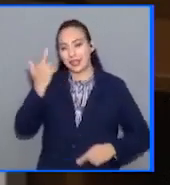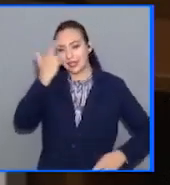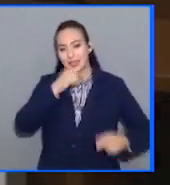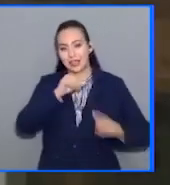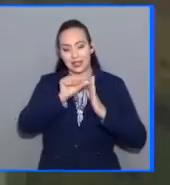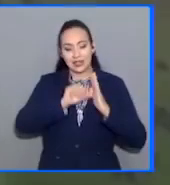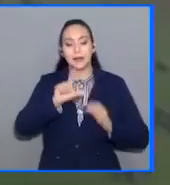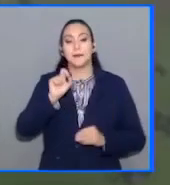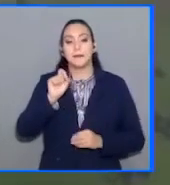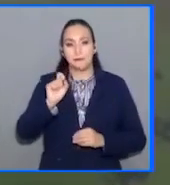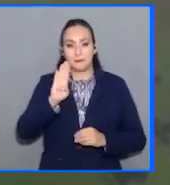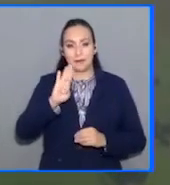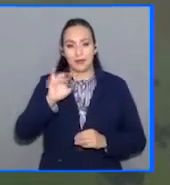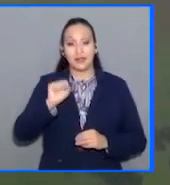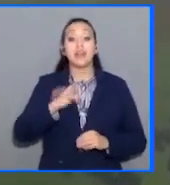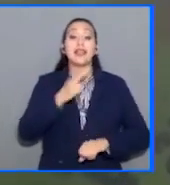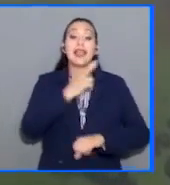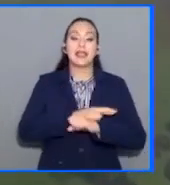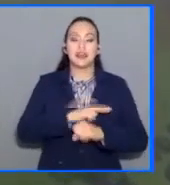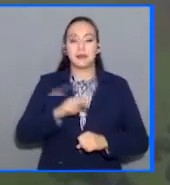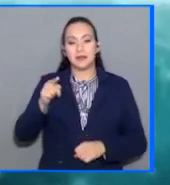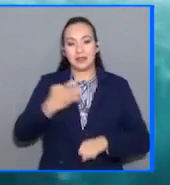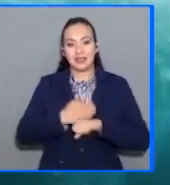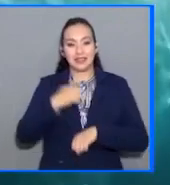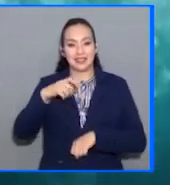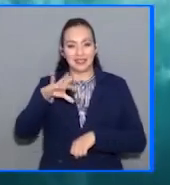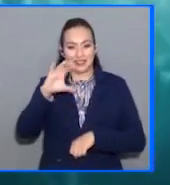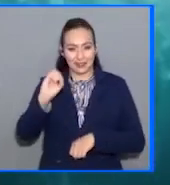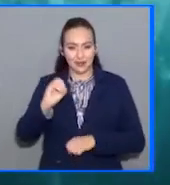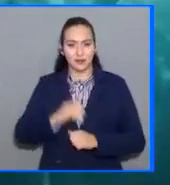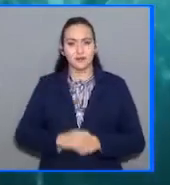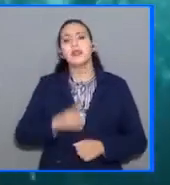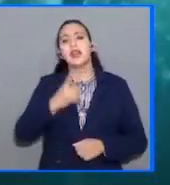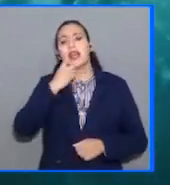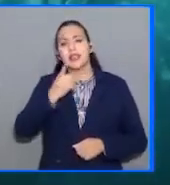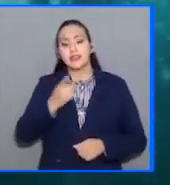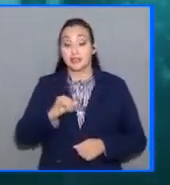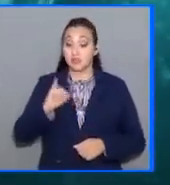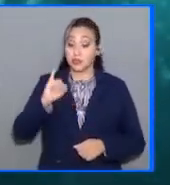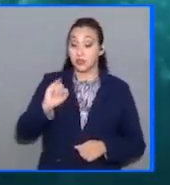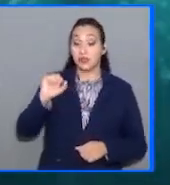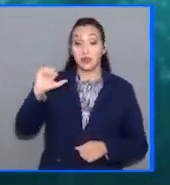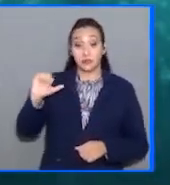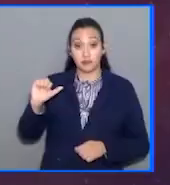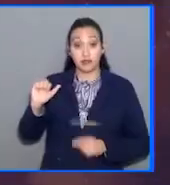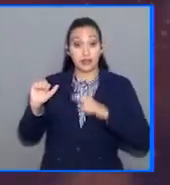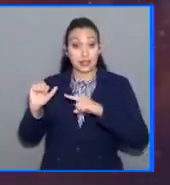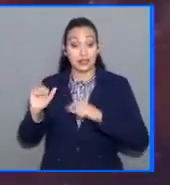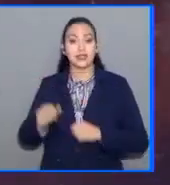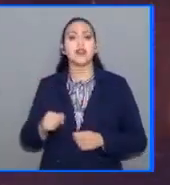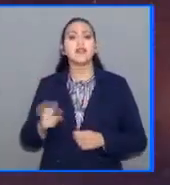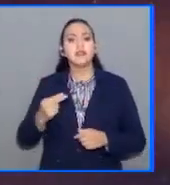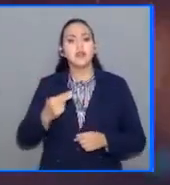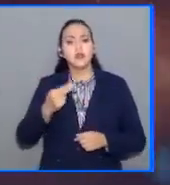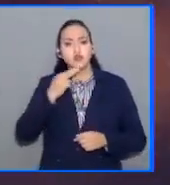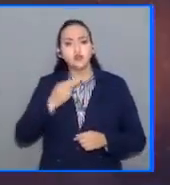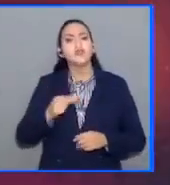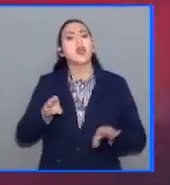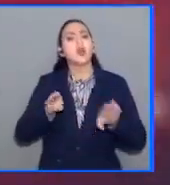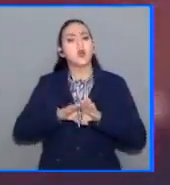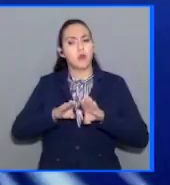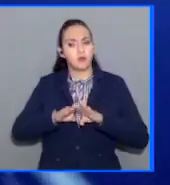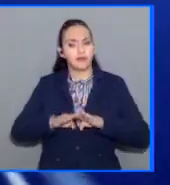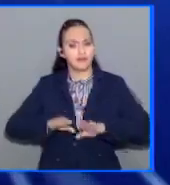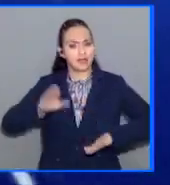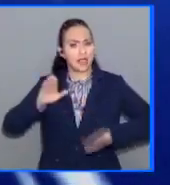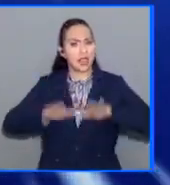Código Penal del Estado de Quintana Roo, que definía la inteligencia artificial y que establecía su uso como agravante en la comisión de todos